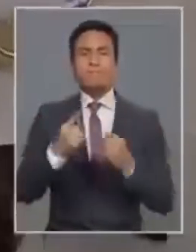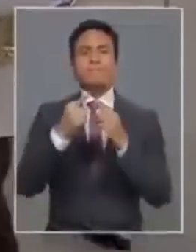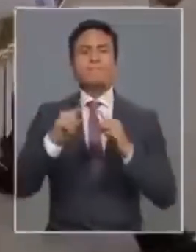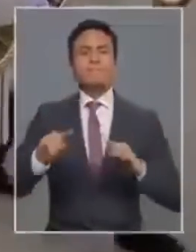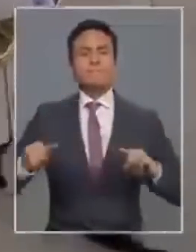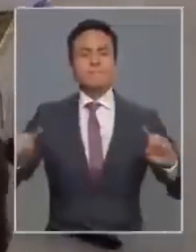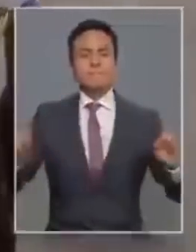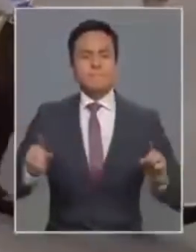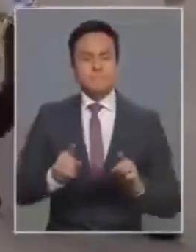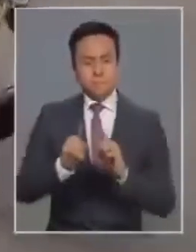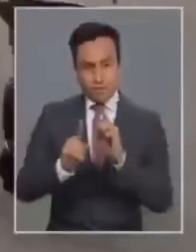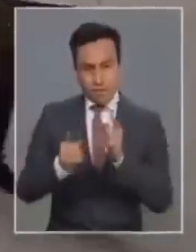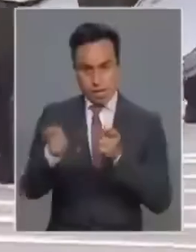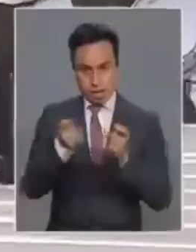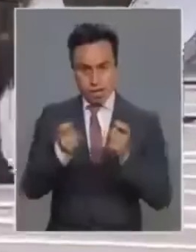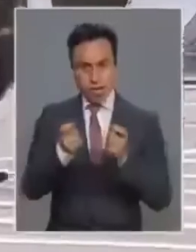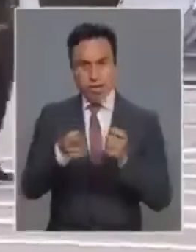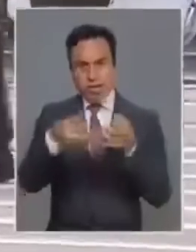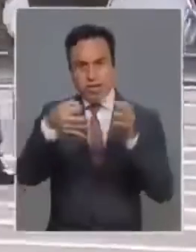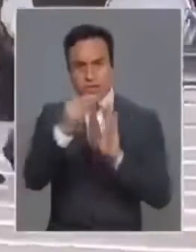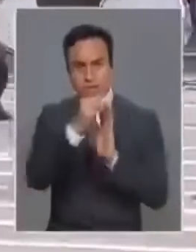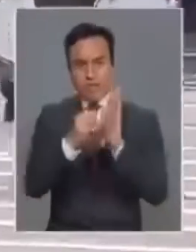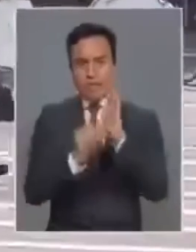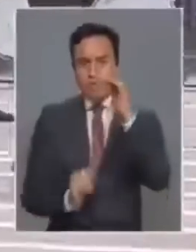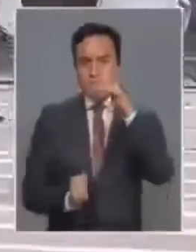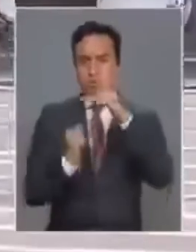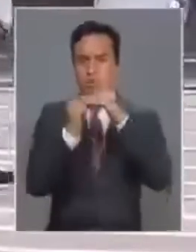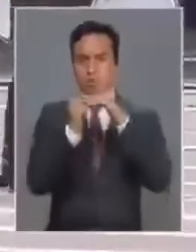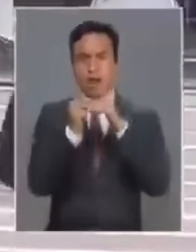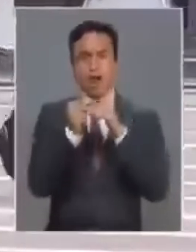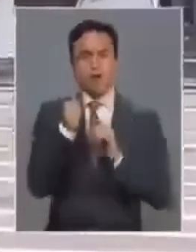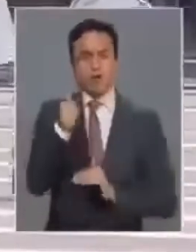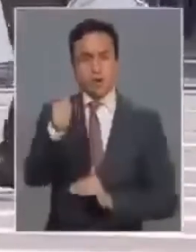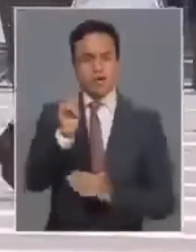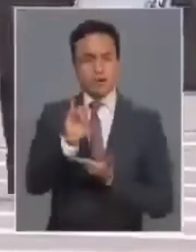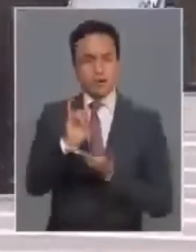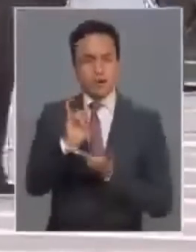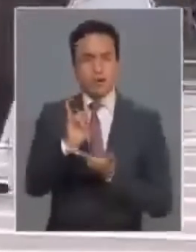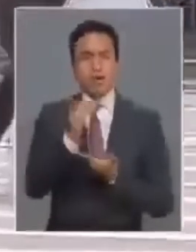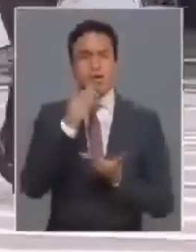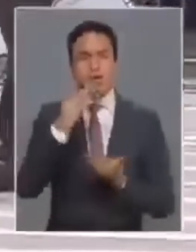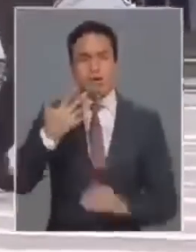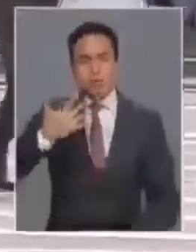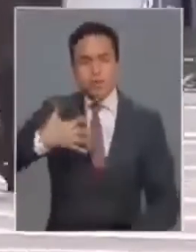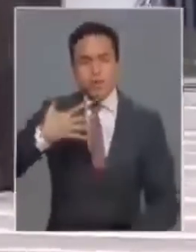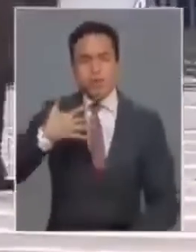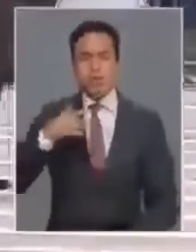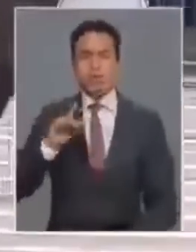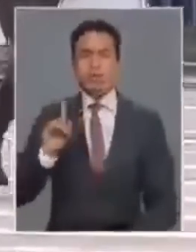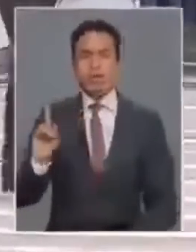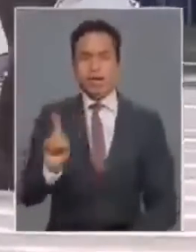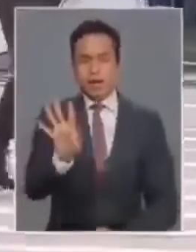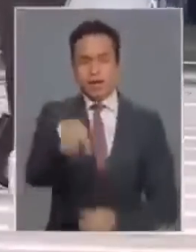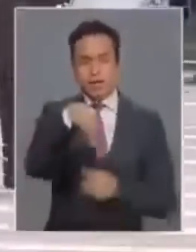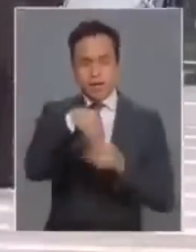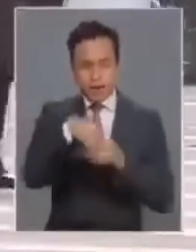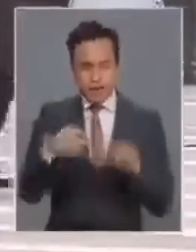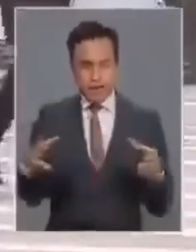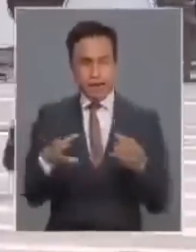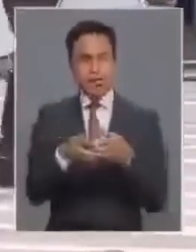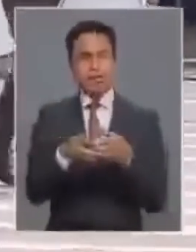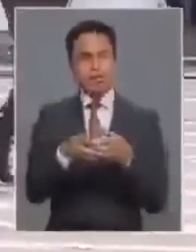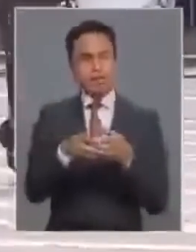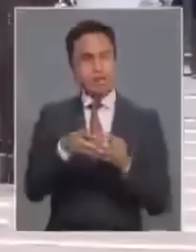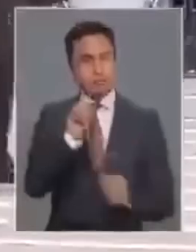Según las orientaciones de gestión definidas por la máxima autoridad institucional y prioritarias para cada integrante de nuestras